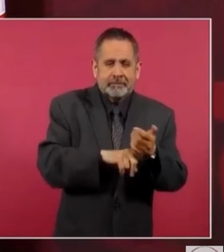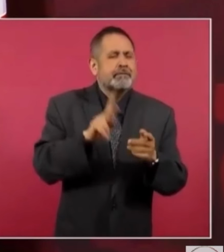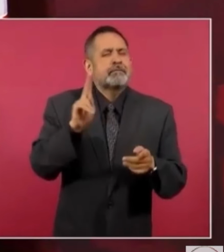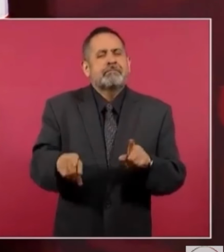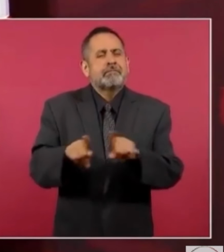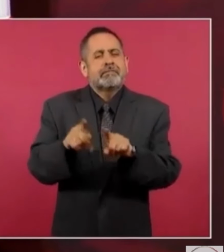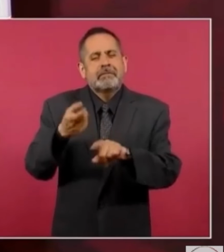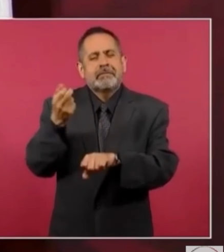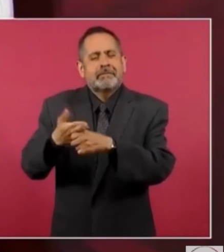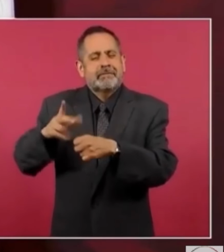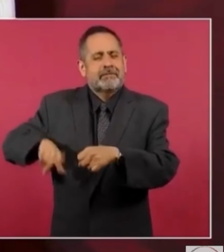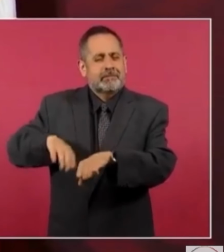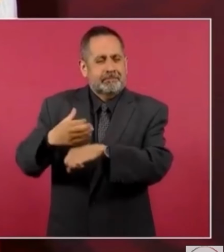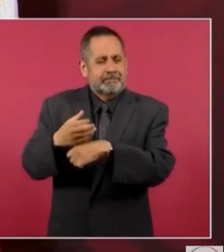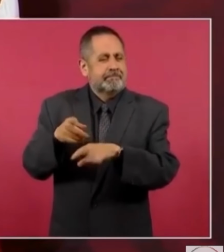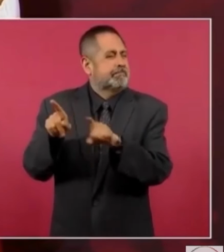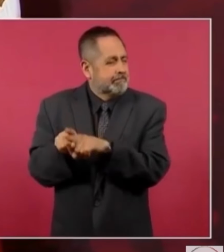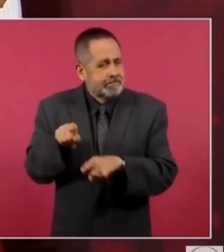Gobernación.